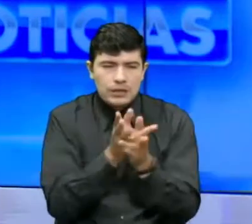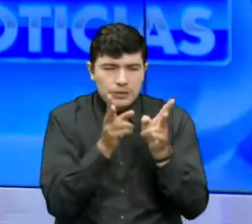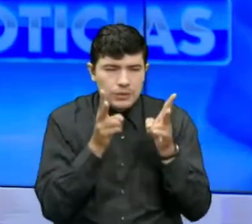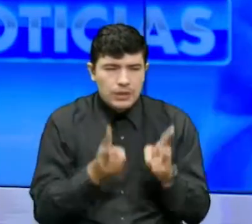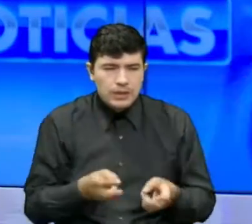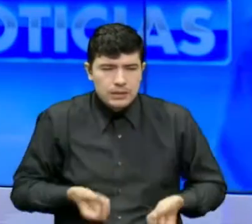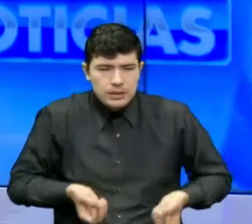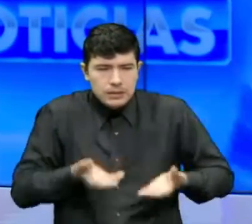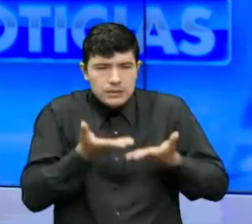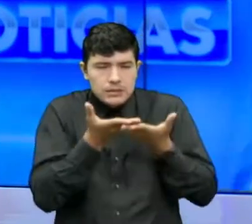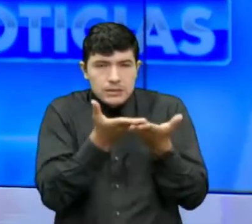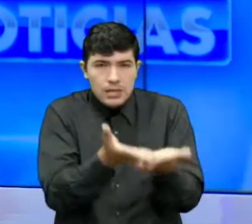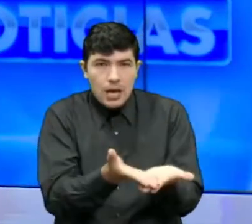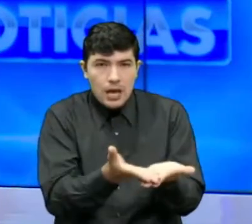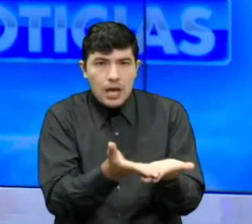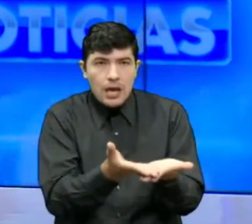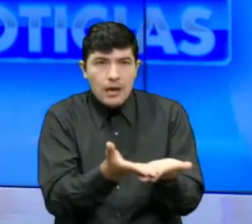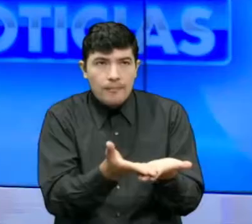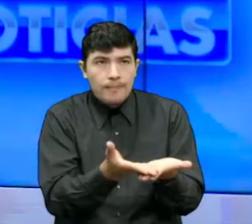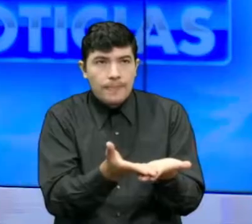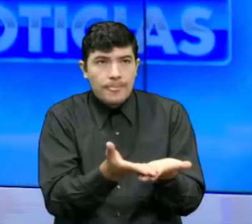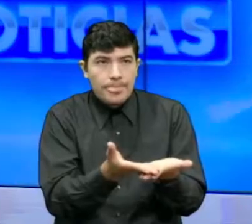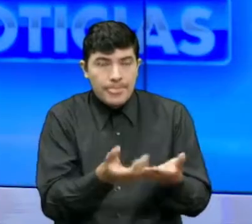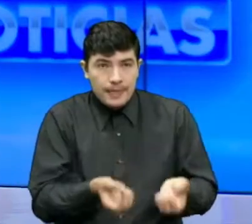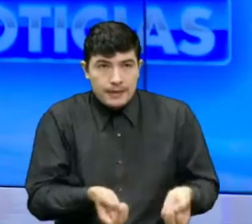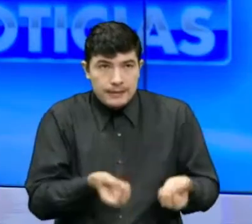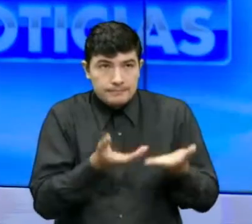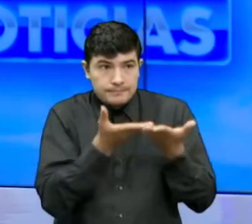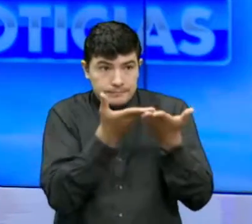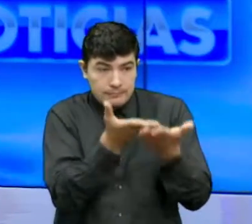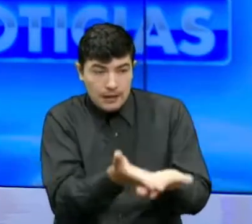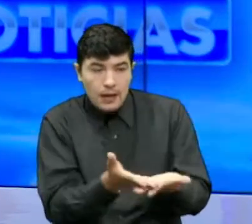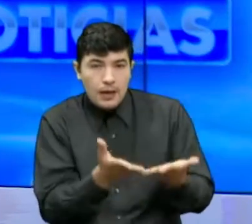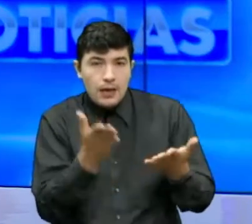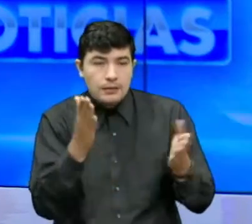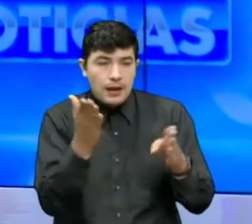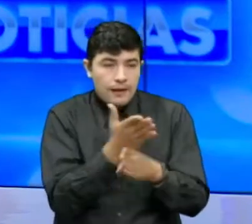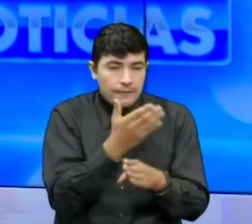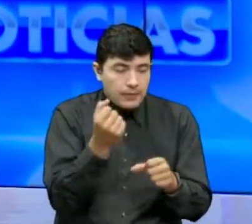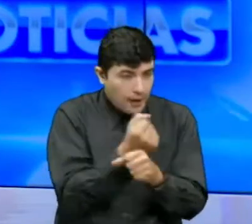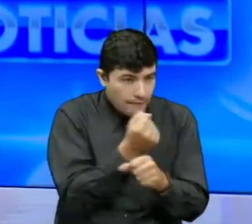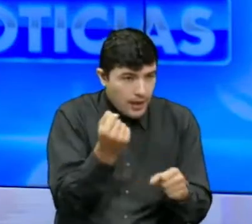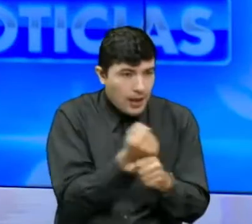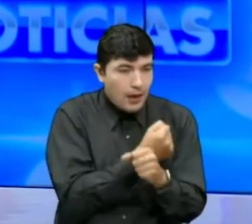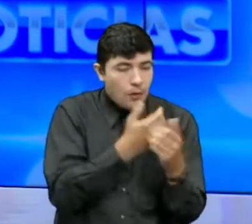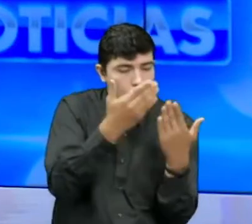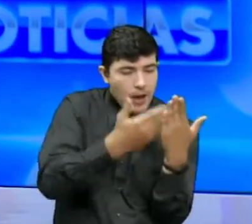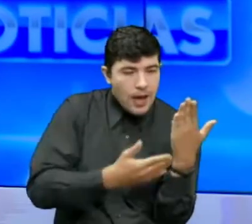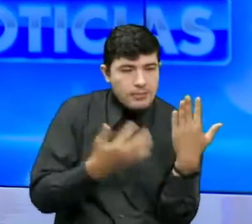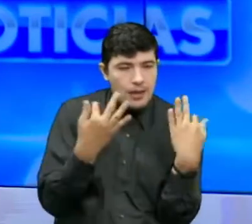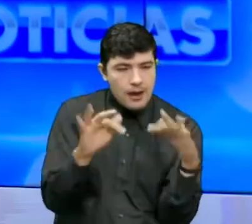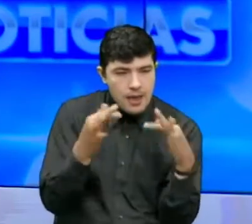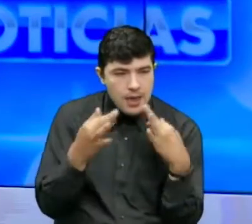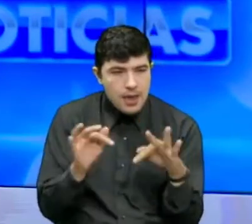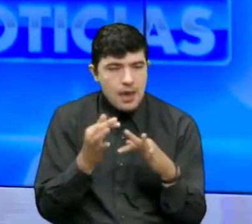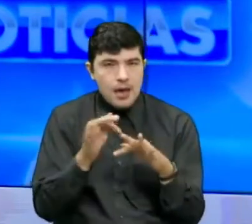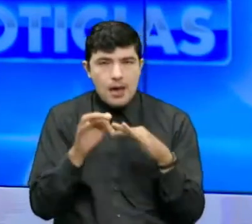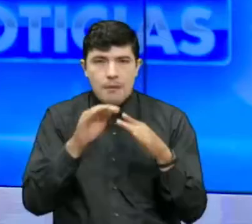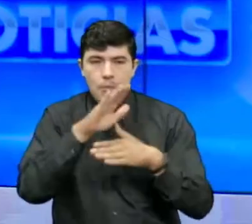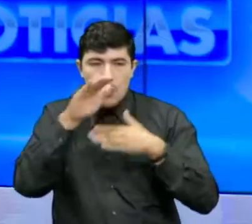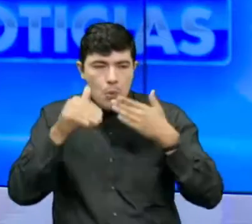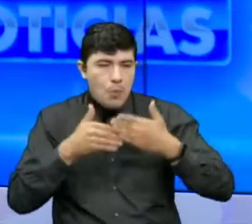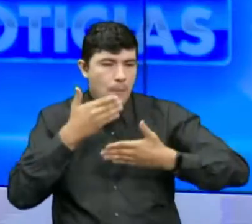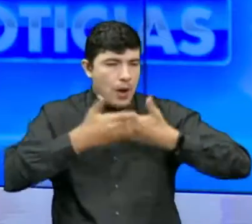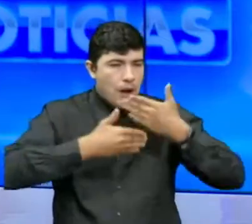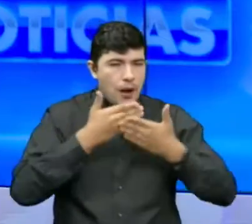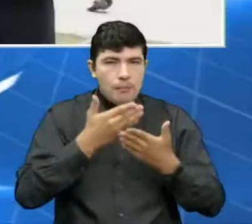académicos desde que iniciaron las actividades pedagógicas desde casa saludamos a full baluarte que nos tiene más detalles full venir buenas